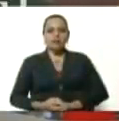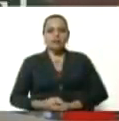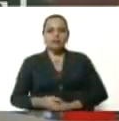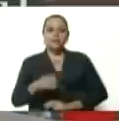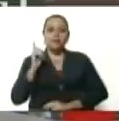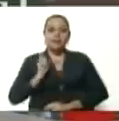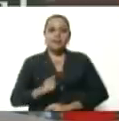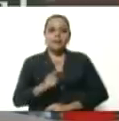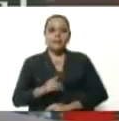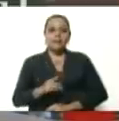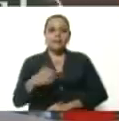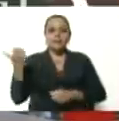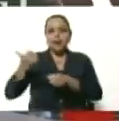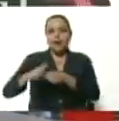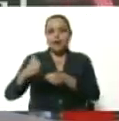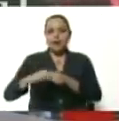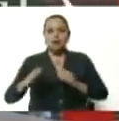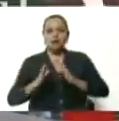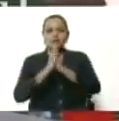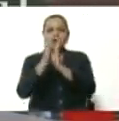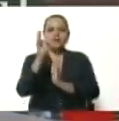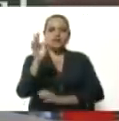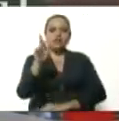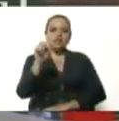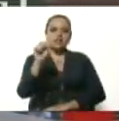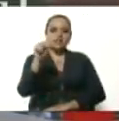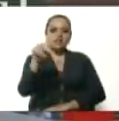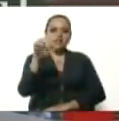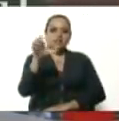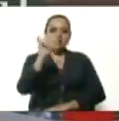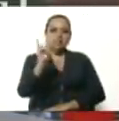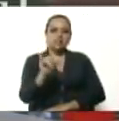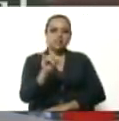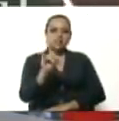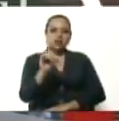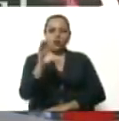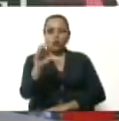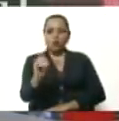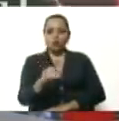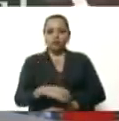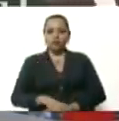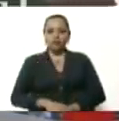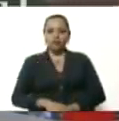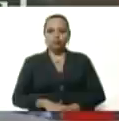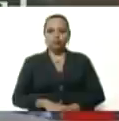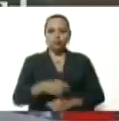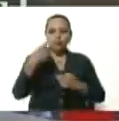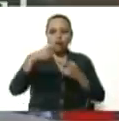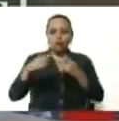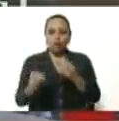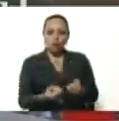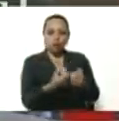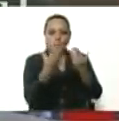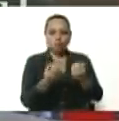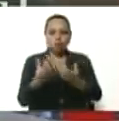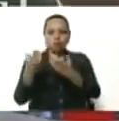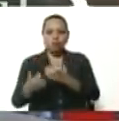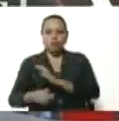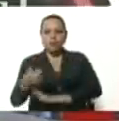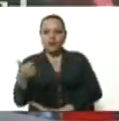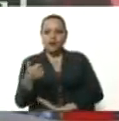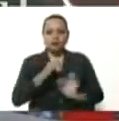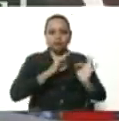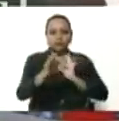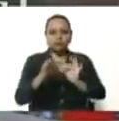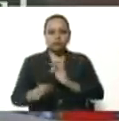San Francisco. Maracaibo y San Francisco. Y los otros focos que se han movido por allí,